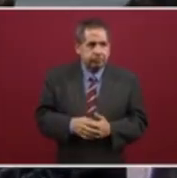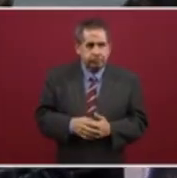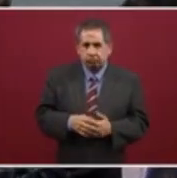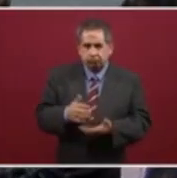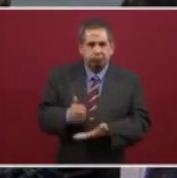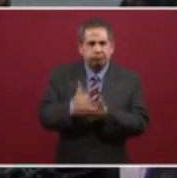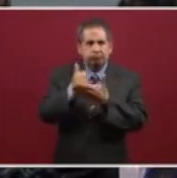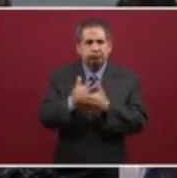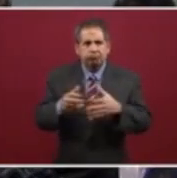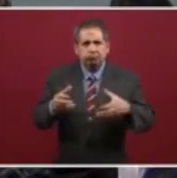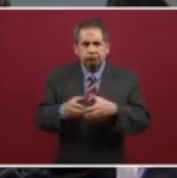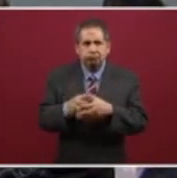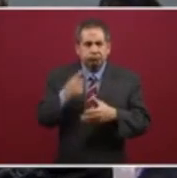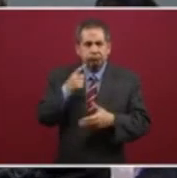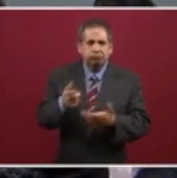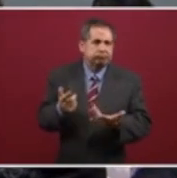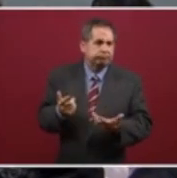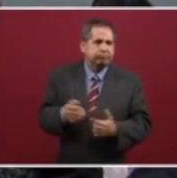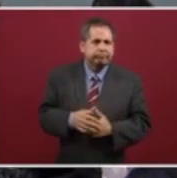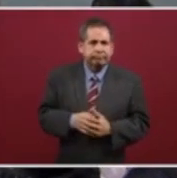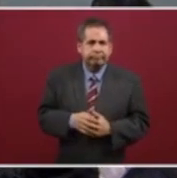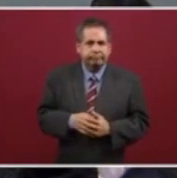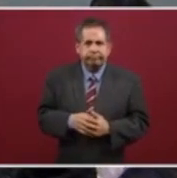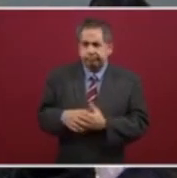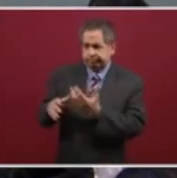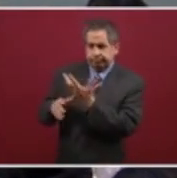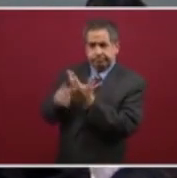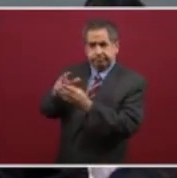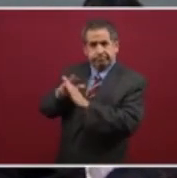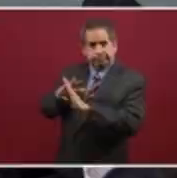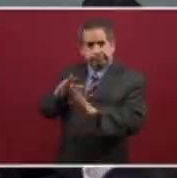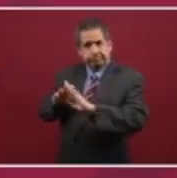acompañar a migrantes